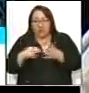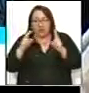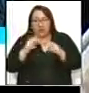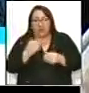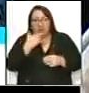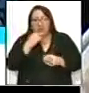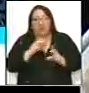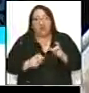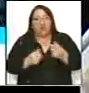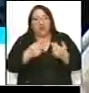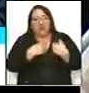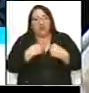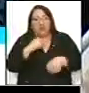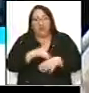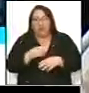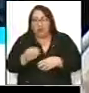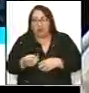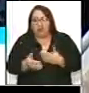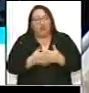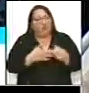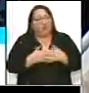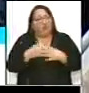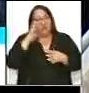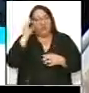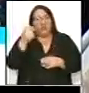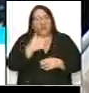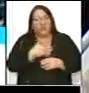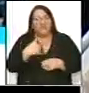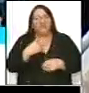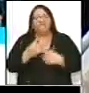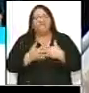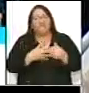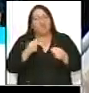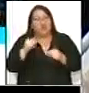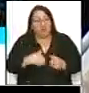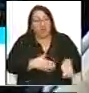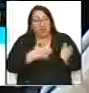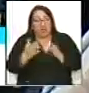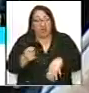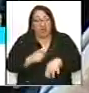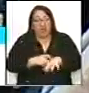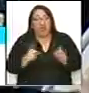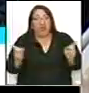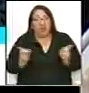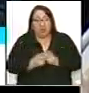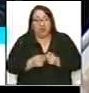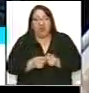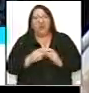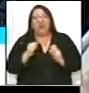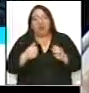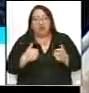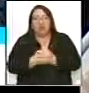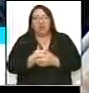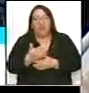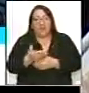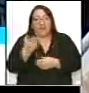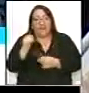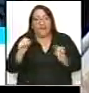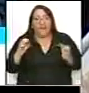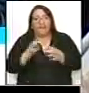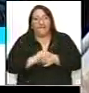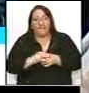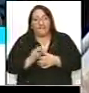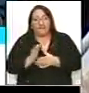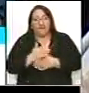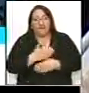de quién fue la persona que pusiste. En fin, yo sí creo, presidenta, que al menos para esta transición corta, impedir la opción de alianzas